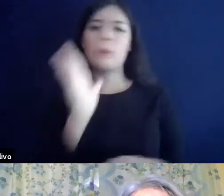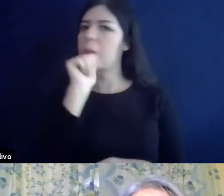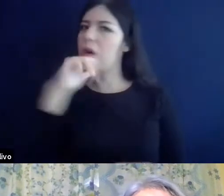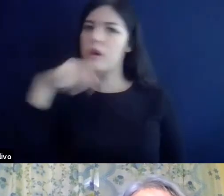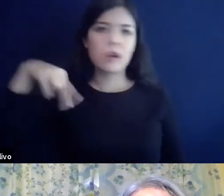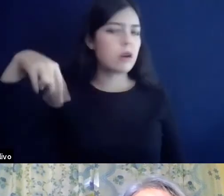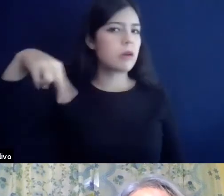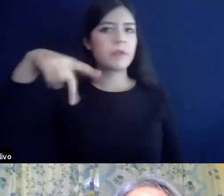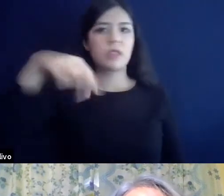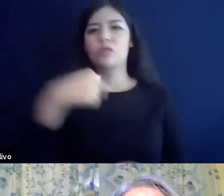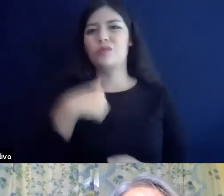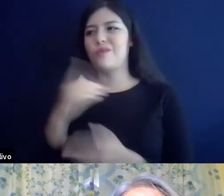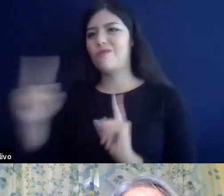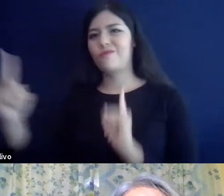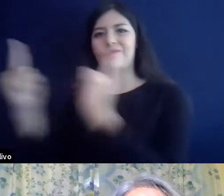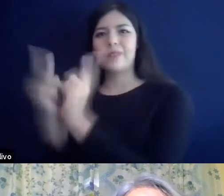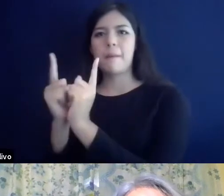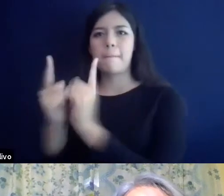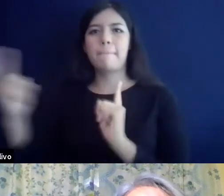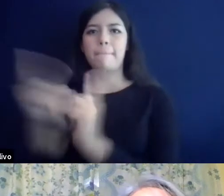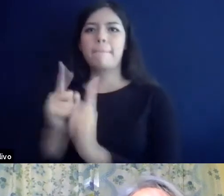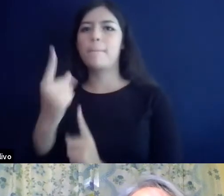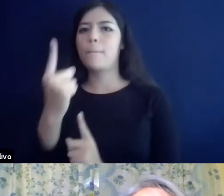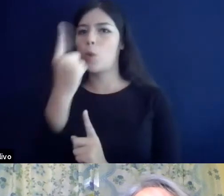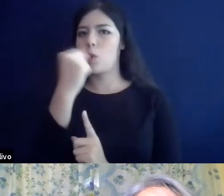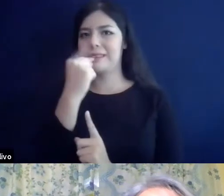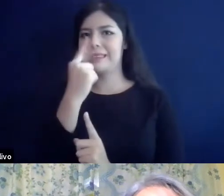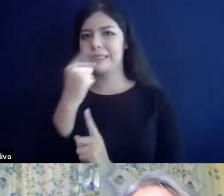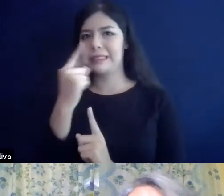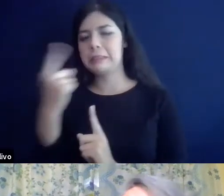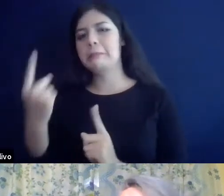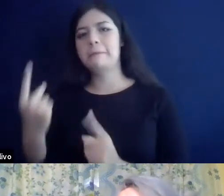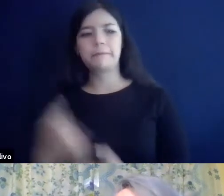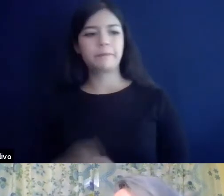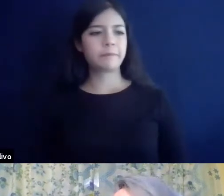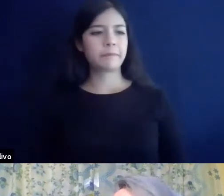acudir a las autoridades. Perdón, ¿eh? ¿Sí se escucha?